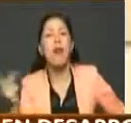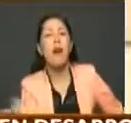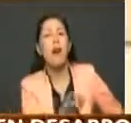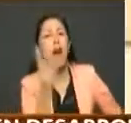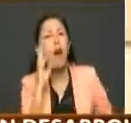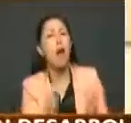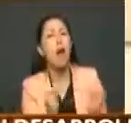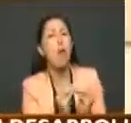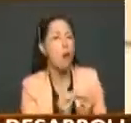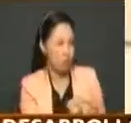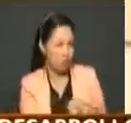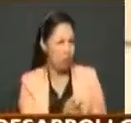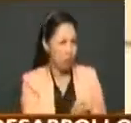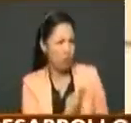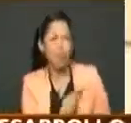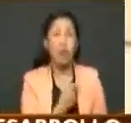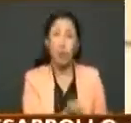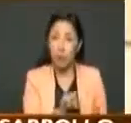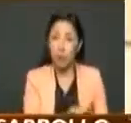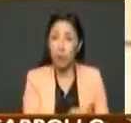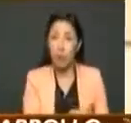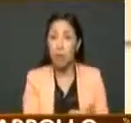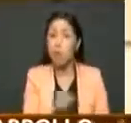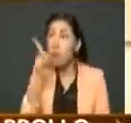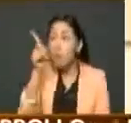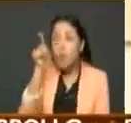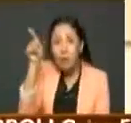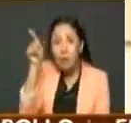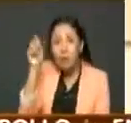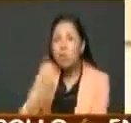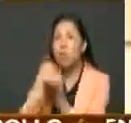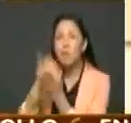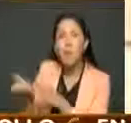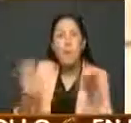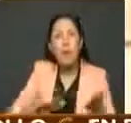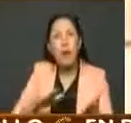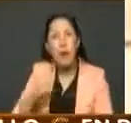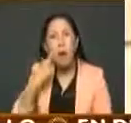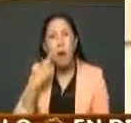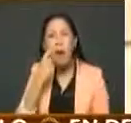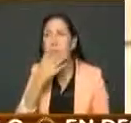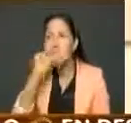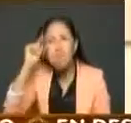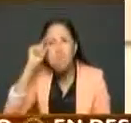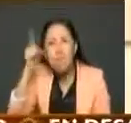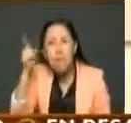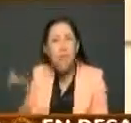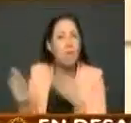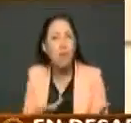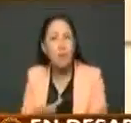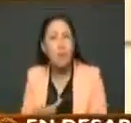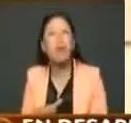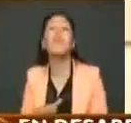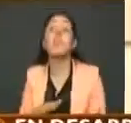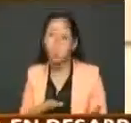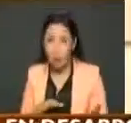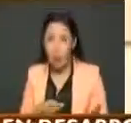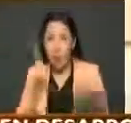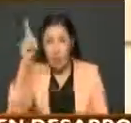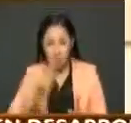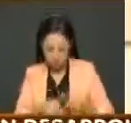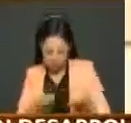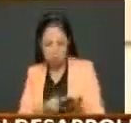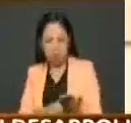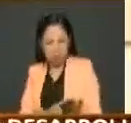asesinó al director del Espectador, a Guillermo Cano, por decir la verdad, por atreverse a decir cosas como las que estoy